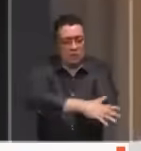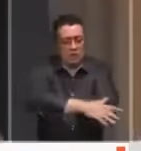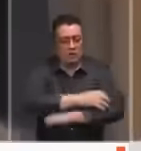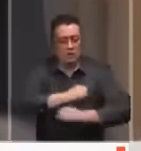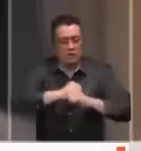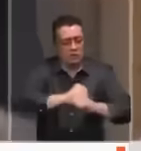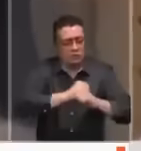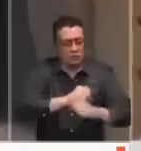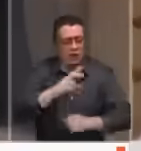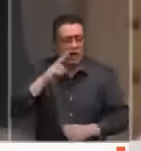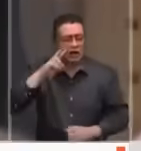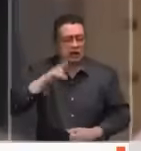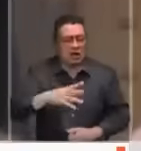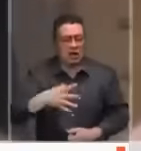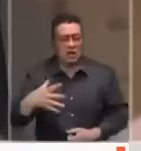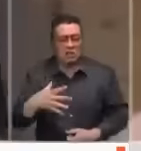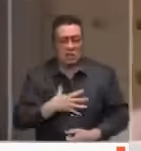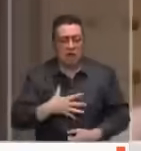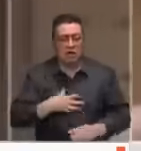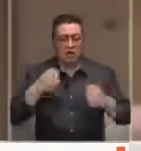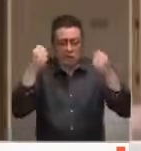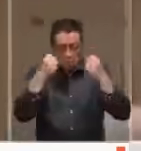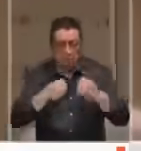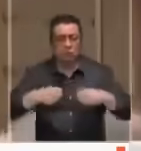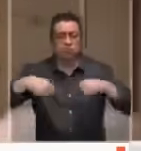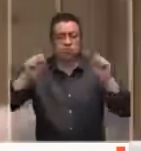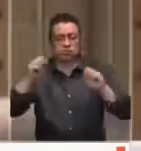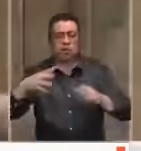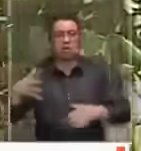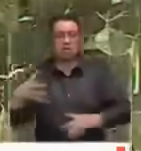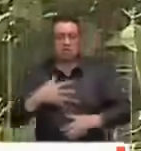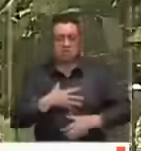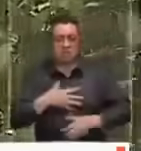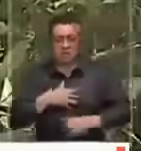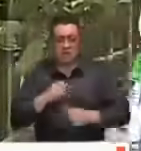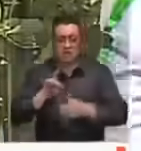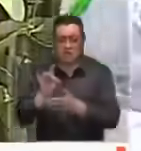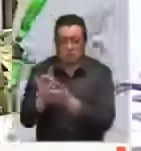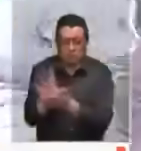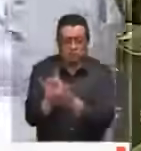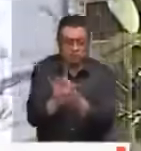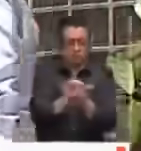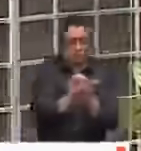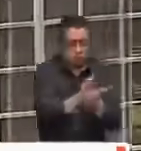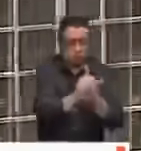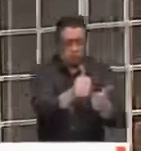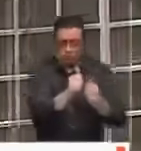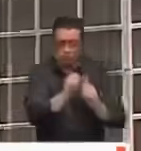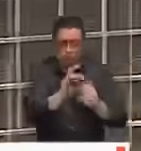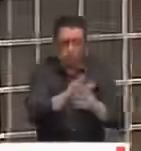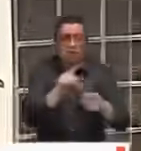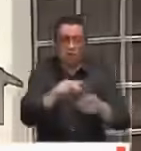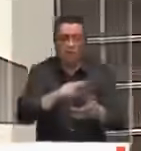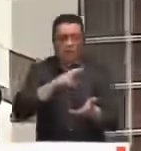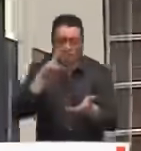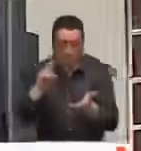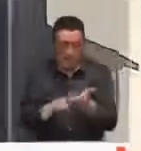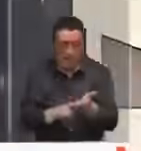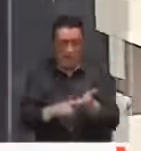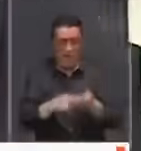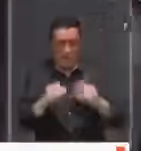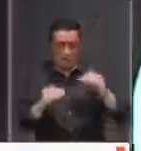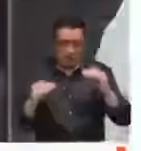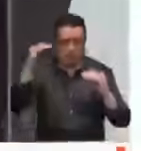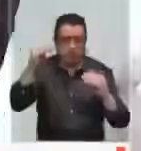temor. Triunfar sobre el miedo invencible. Buscar la verdad sobre el error.